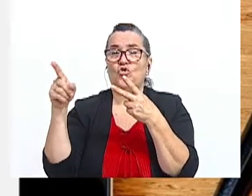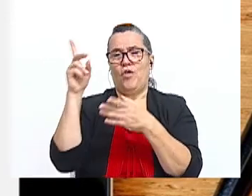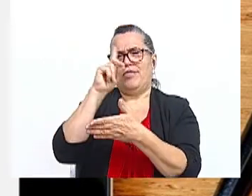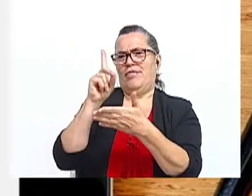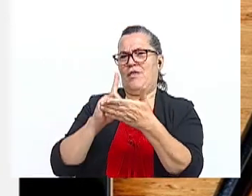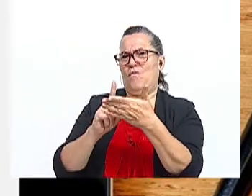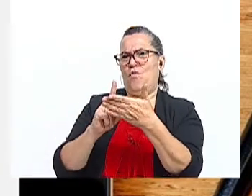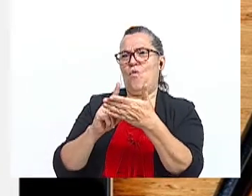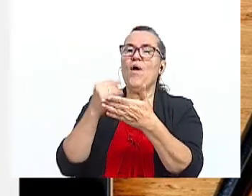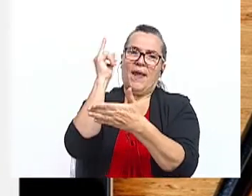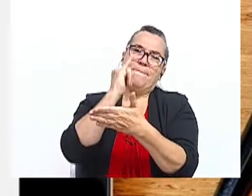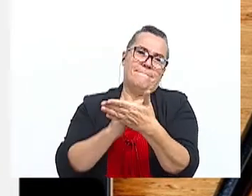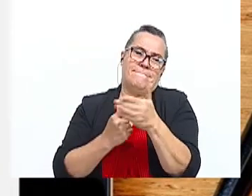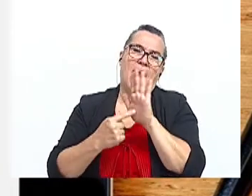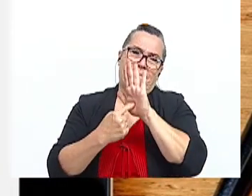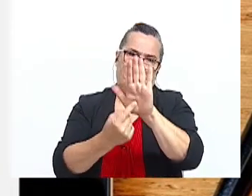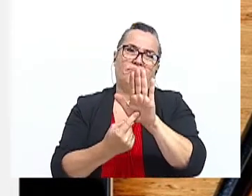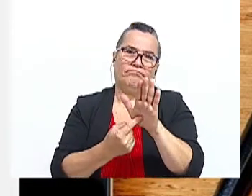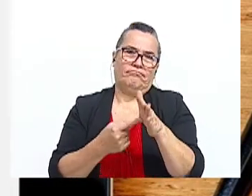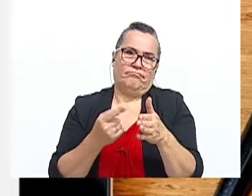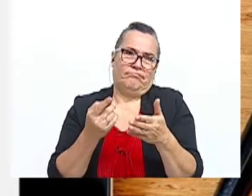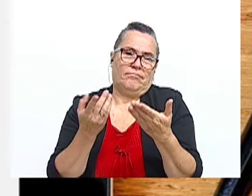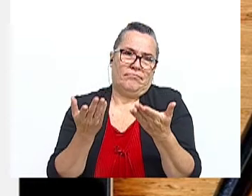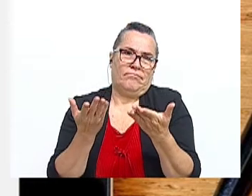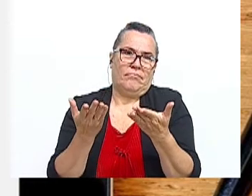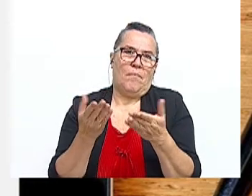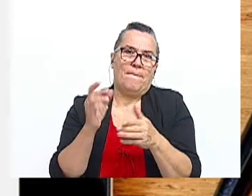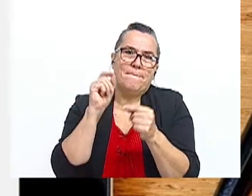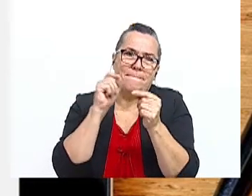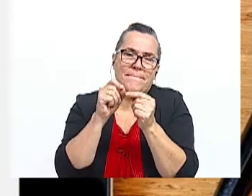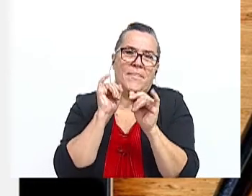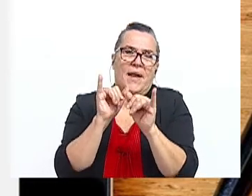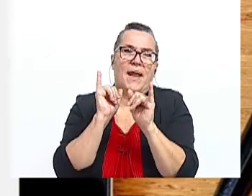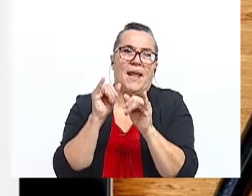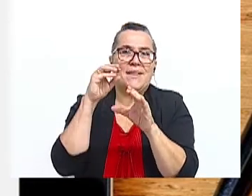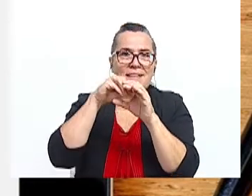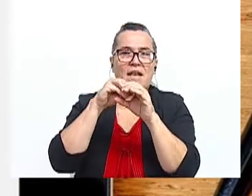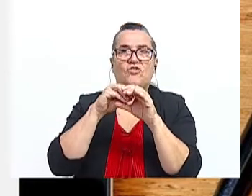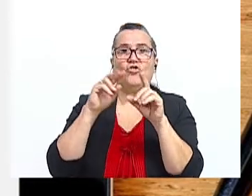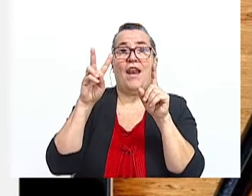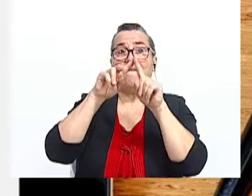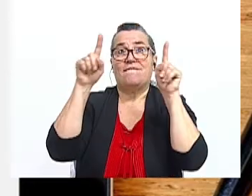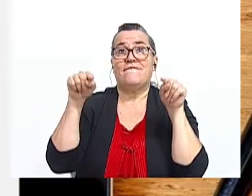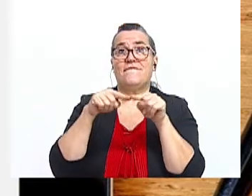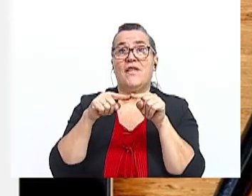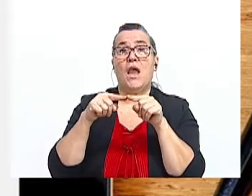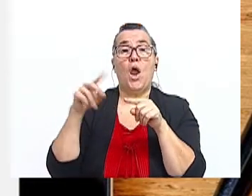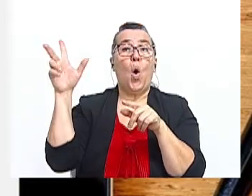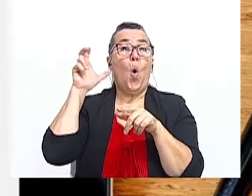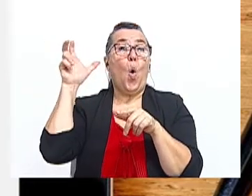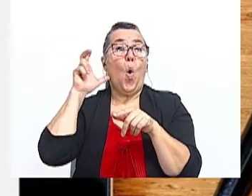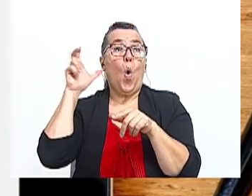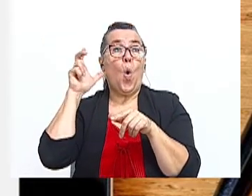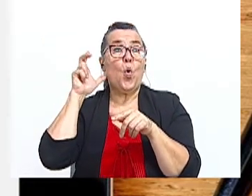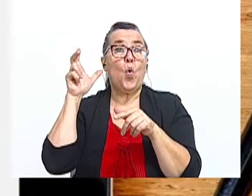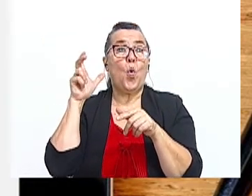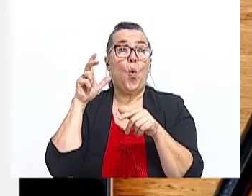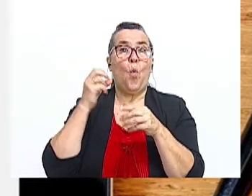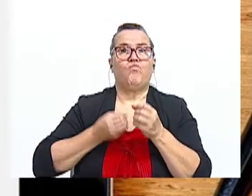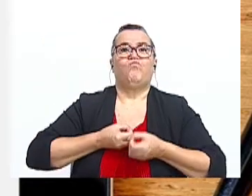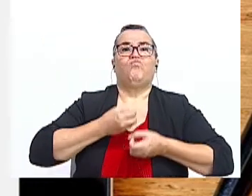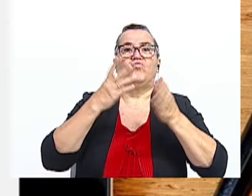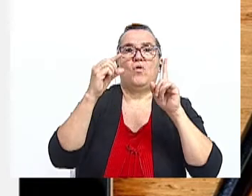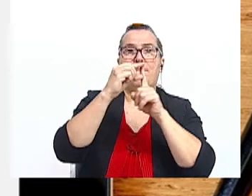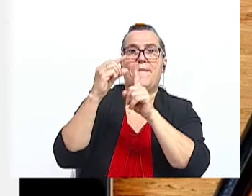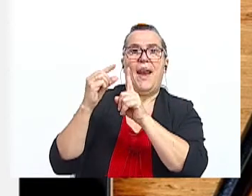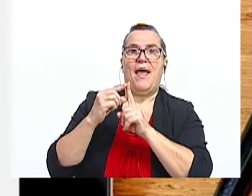que es la imagen que presenta un hecho particular dentro de la viñeta. Tenemos las onomatopeyas, que son palabras que expresan